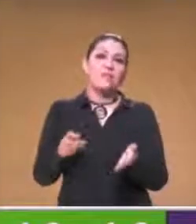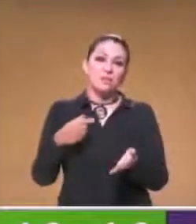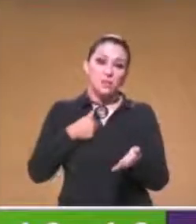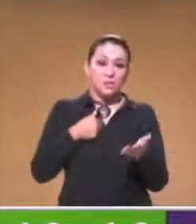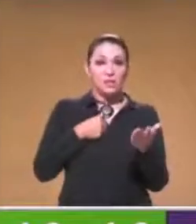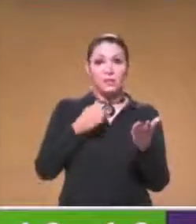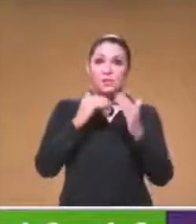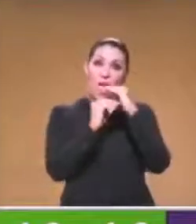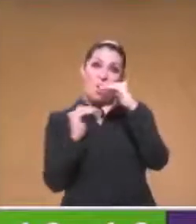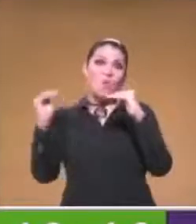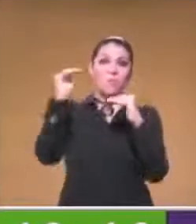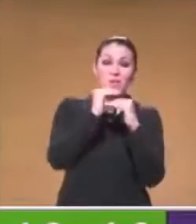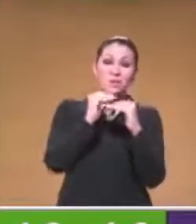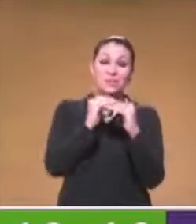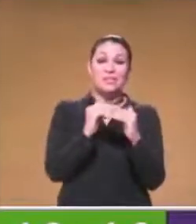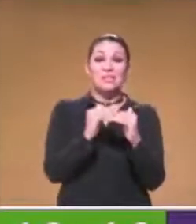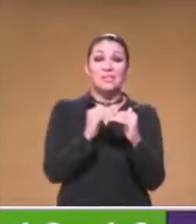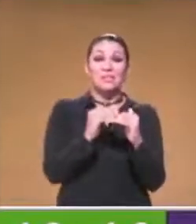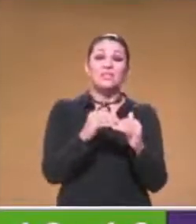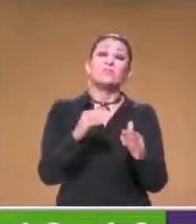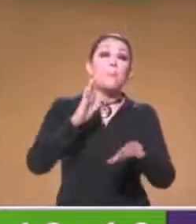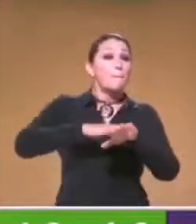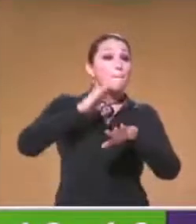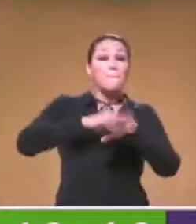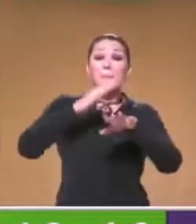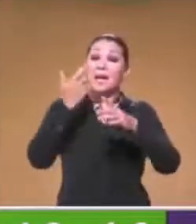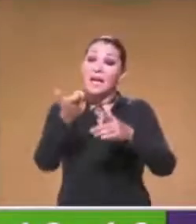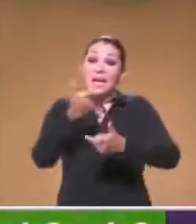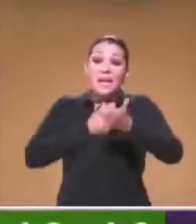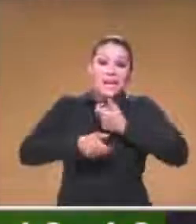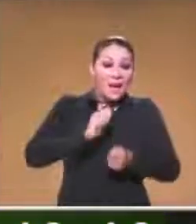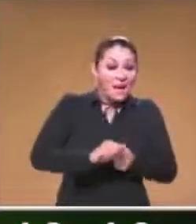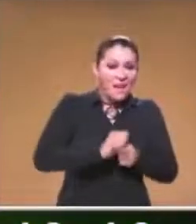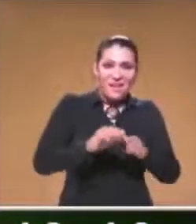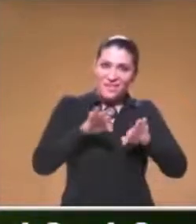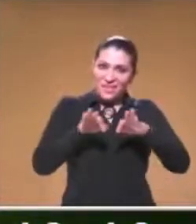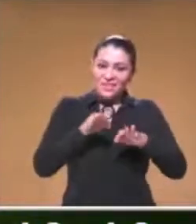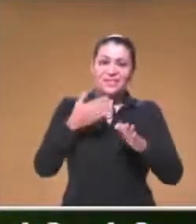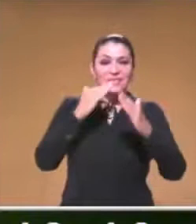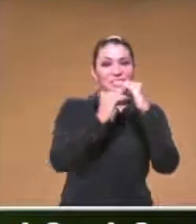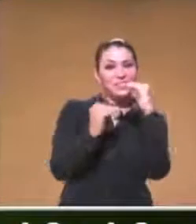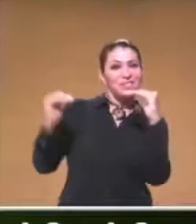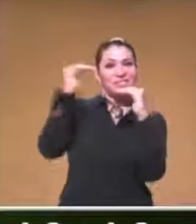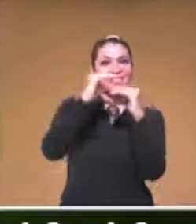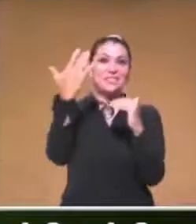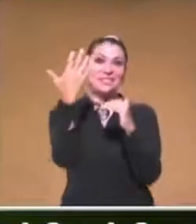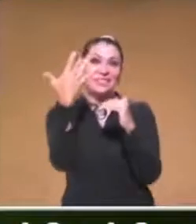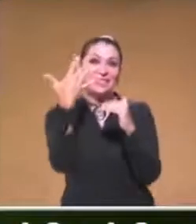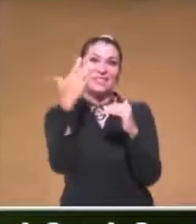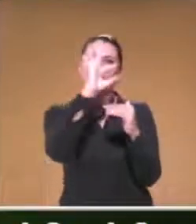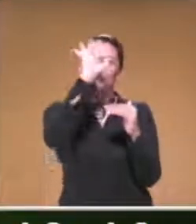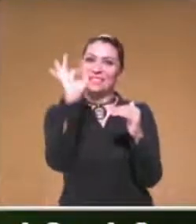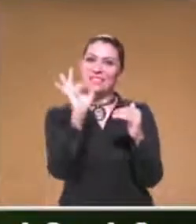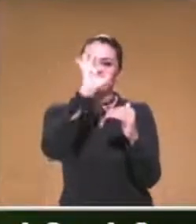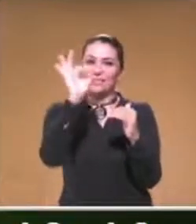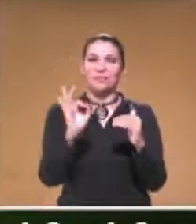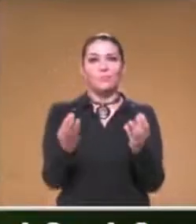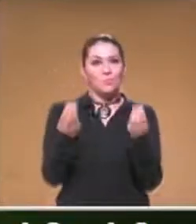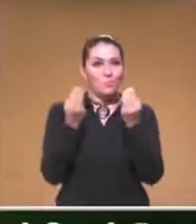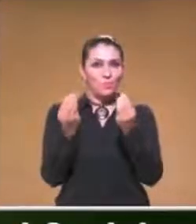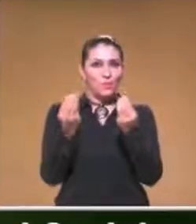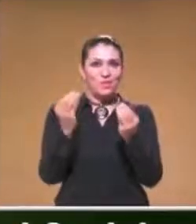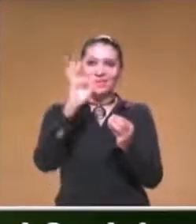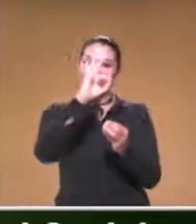que aumentó, por ejemplo, me aumentaron el salario el 50%, que eso sería realmente una utopía, es decir, algo